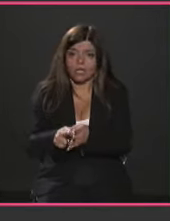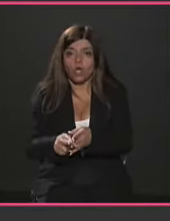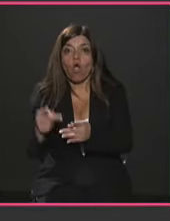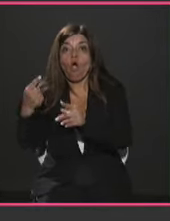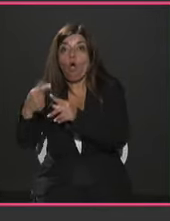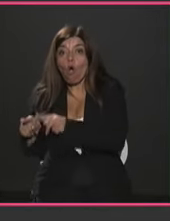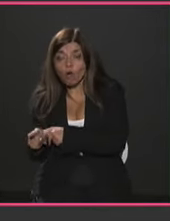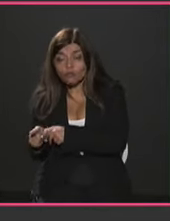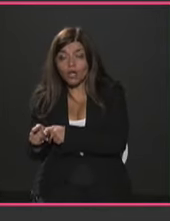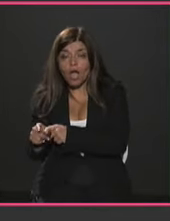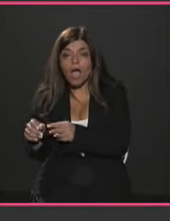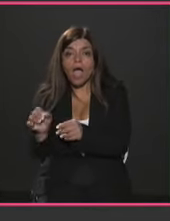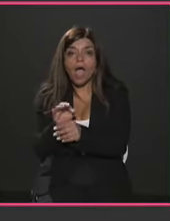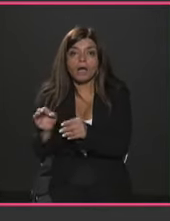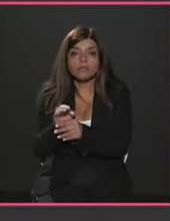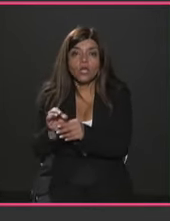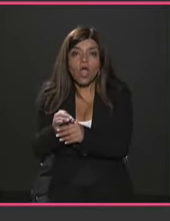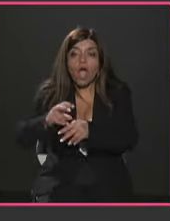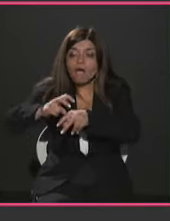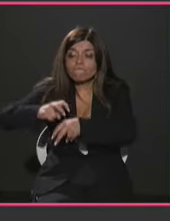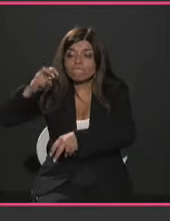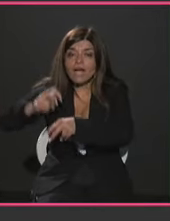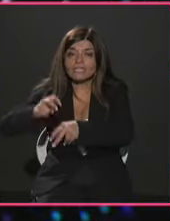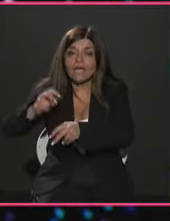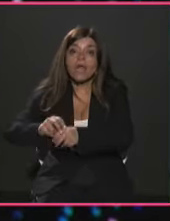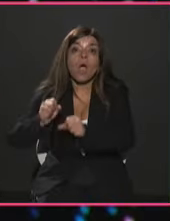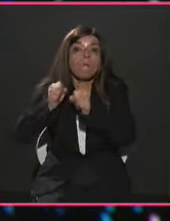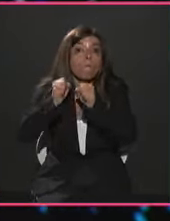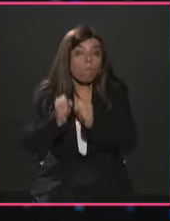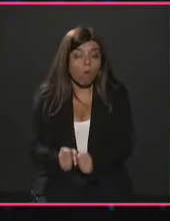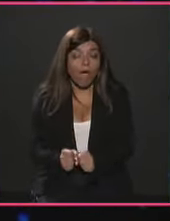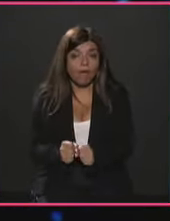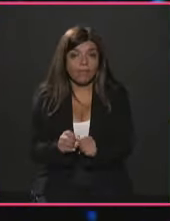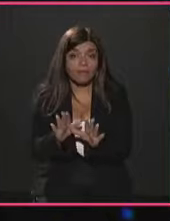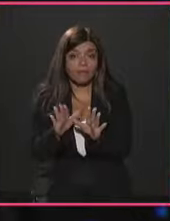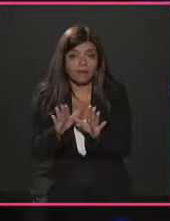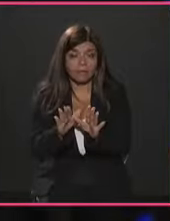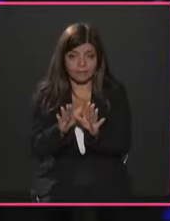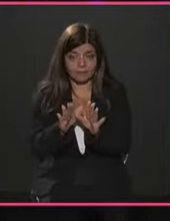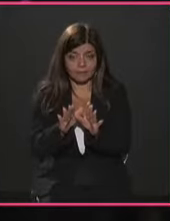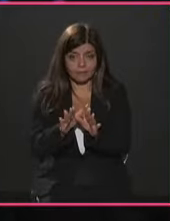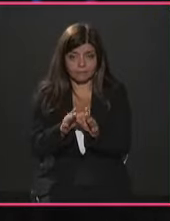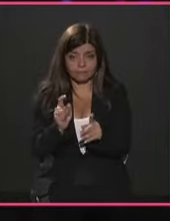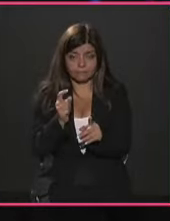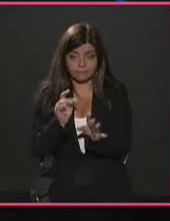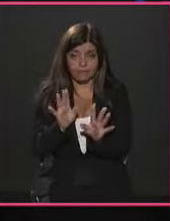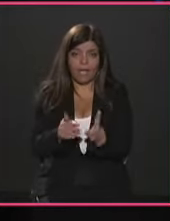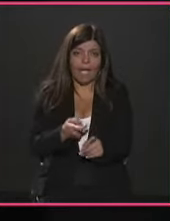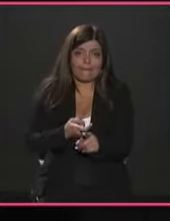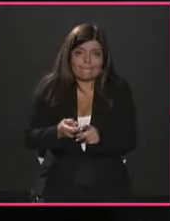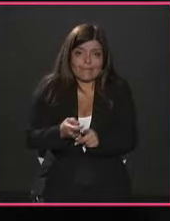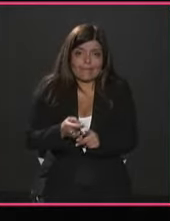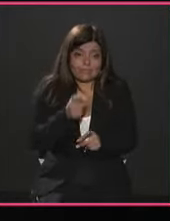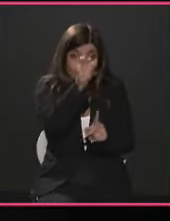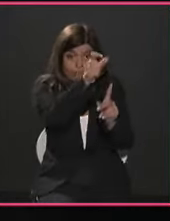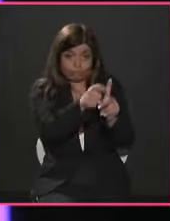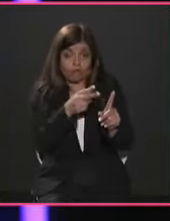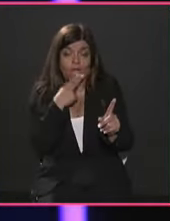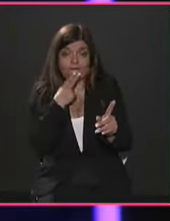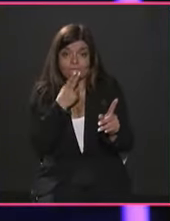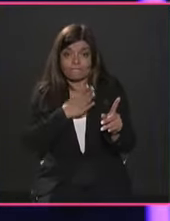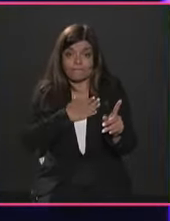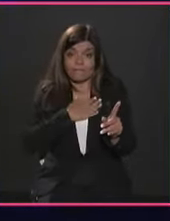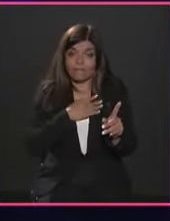leira que es un antipo de bacteria que puede causar una amenaza a la vida de las personas con